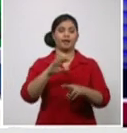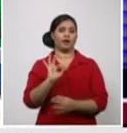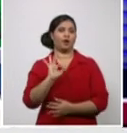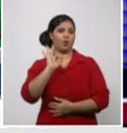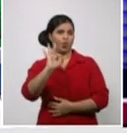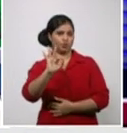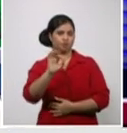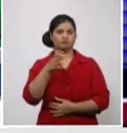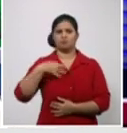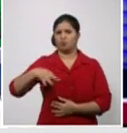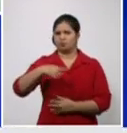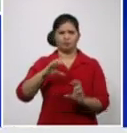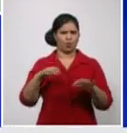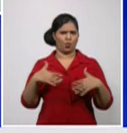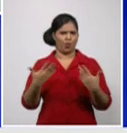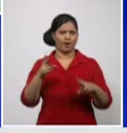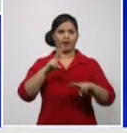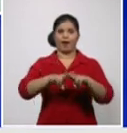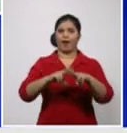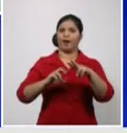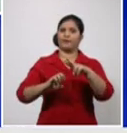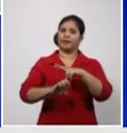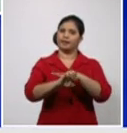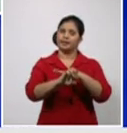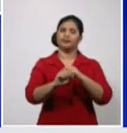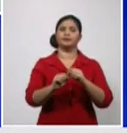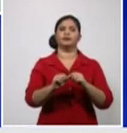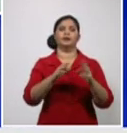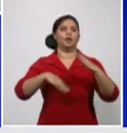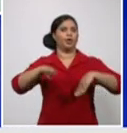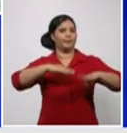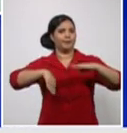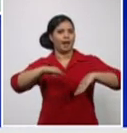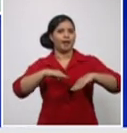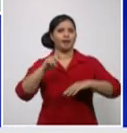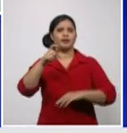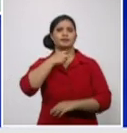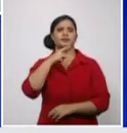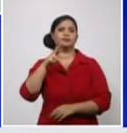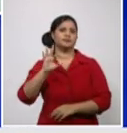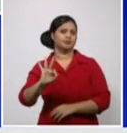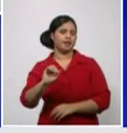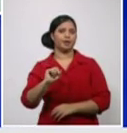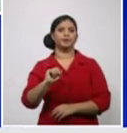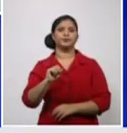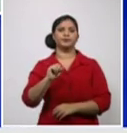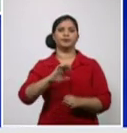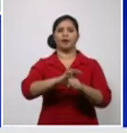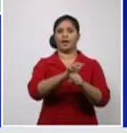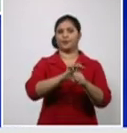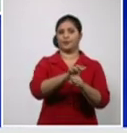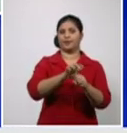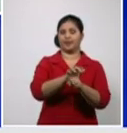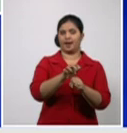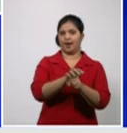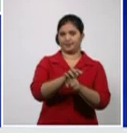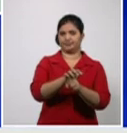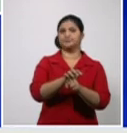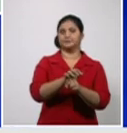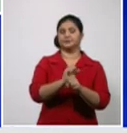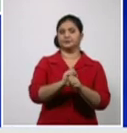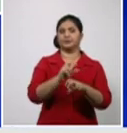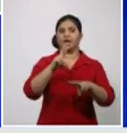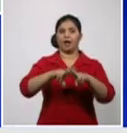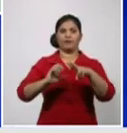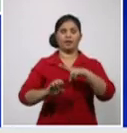los municipios Habana del Este, Playa, Cerro y Arroyo Naranjo, o sea, Habana del Este 1,